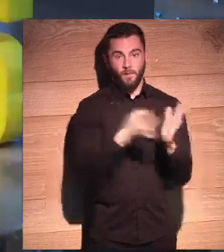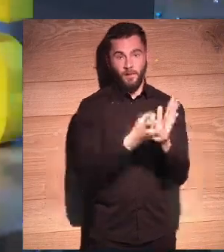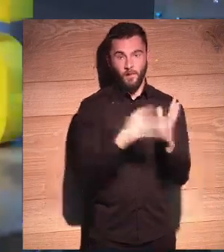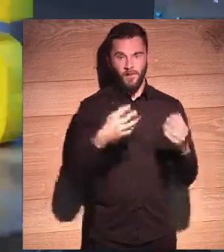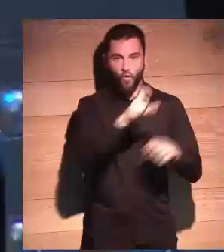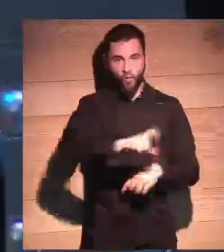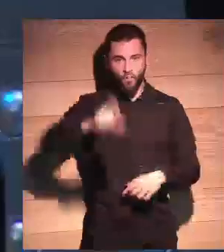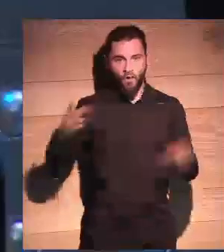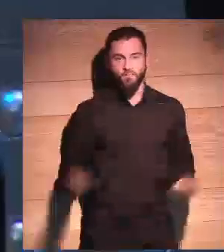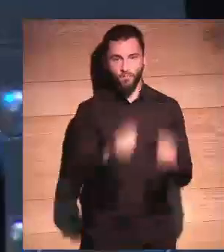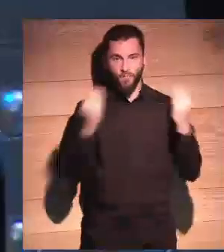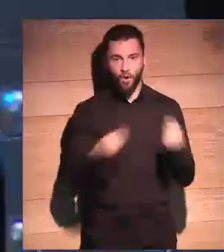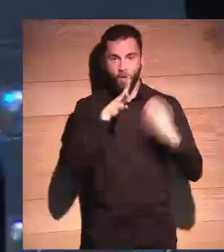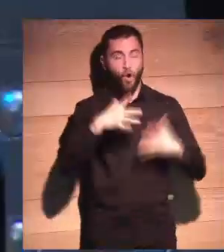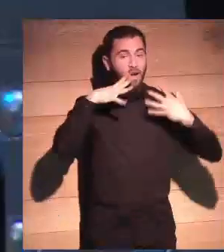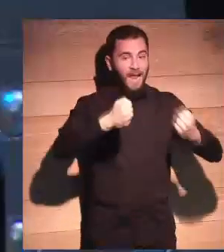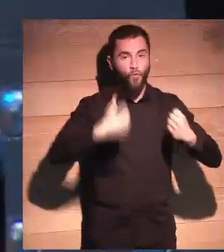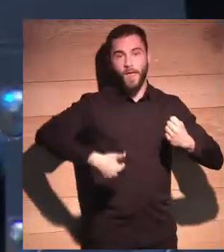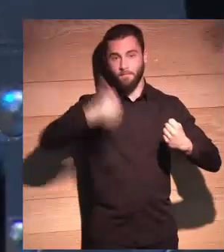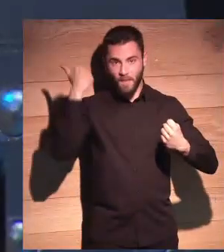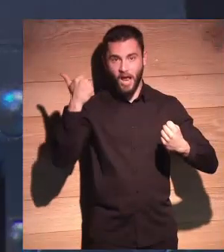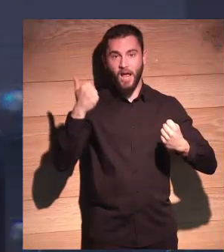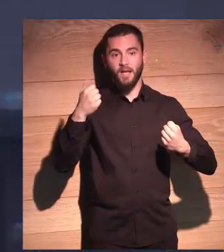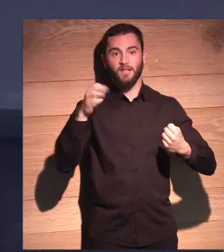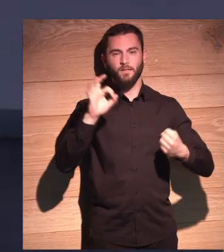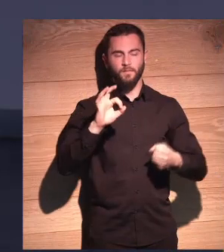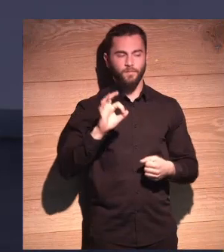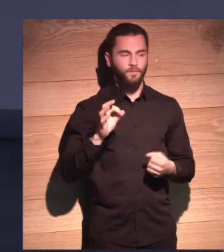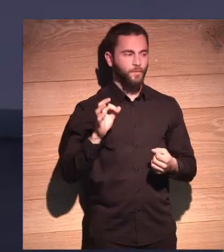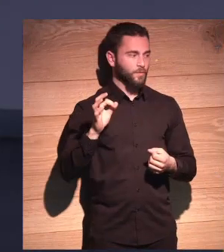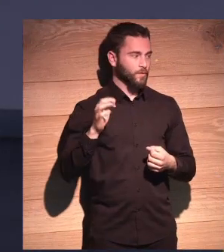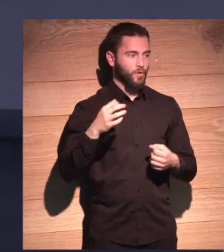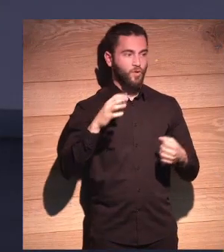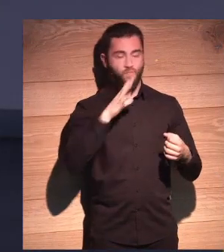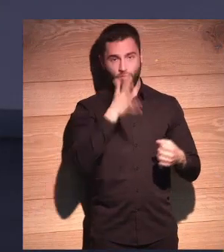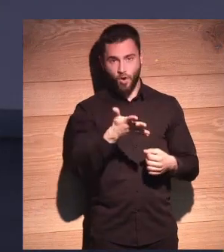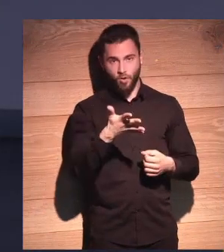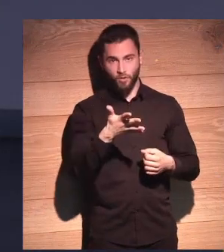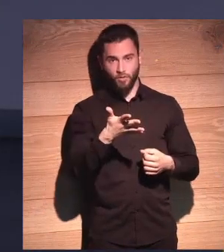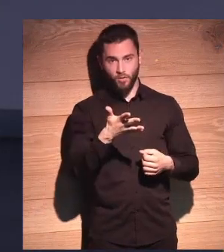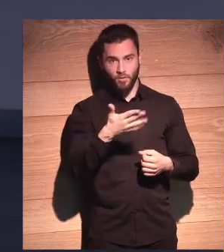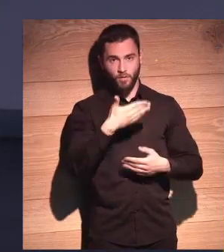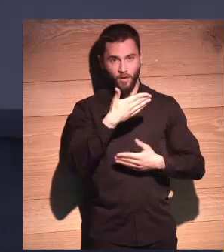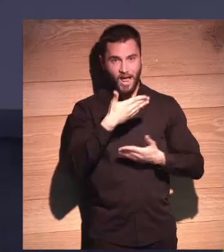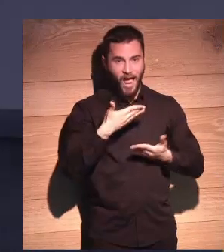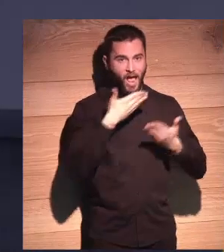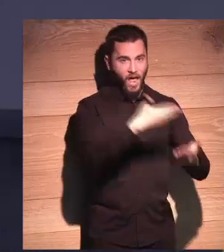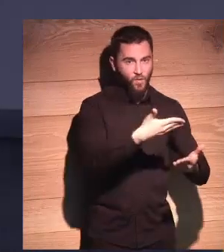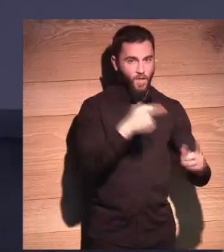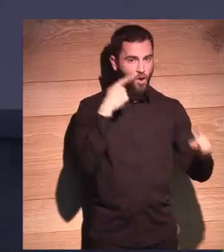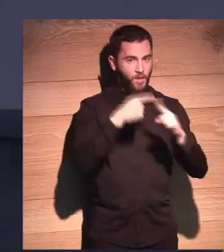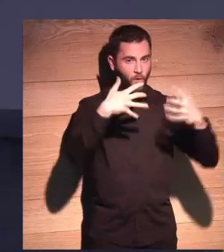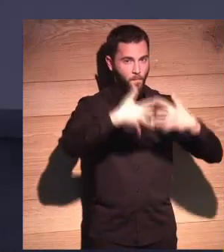solo porque mejorará la salud, porque mejorará la longevidad, sino porque ayudará a desarrollar